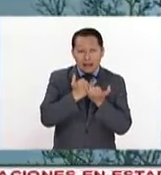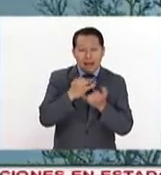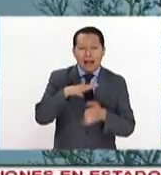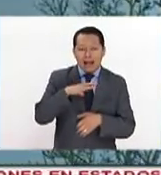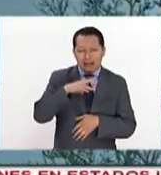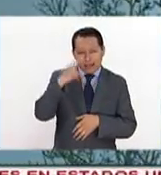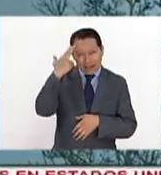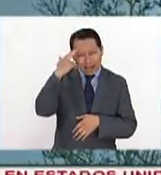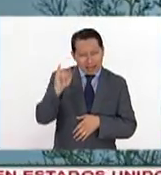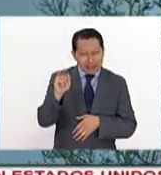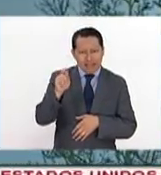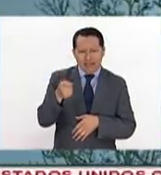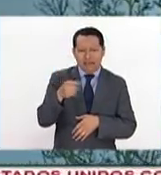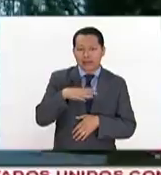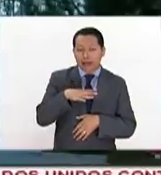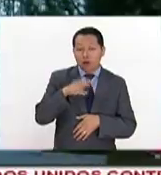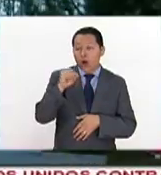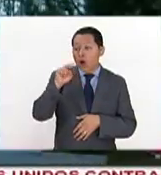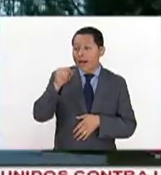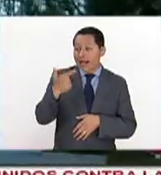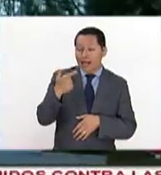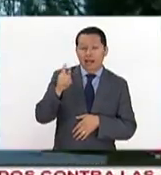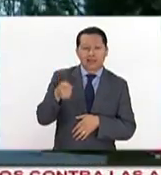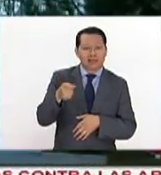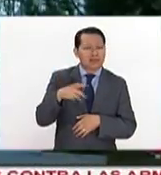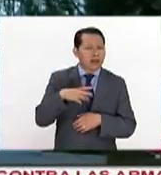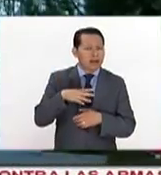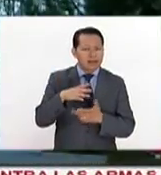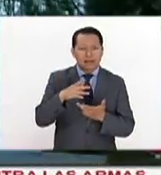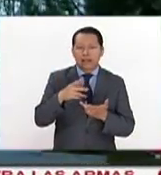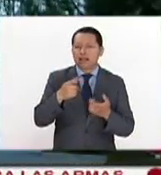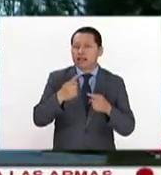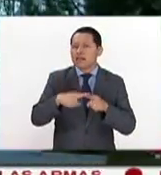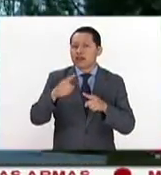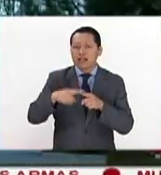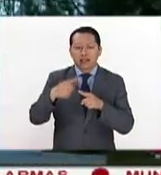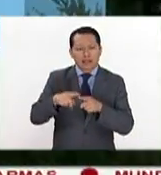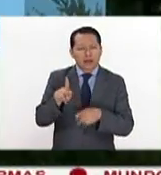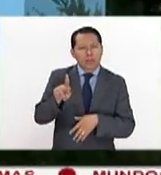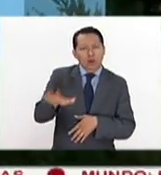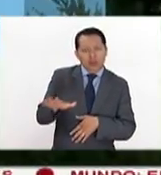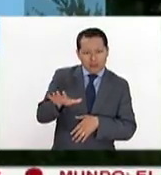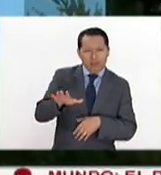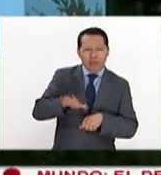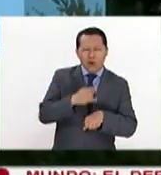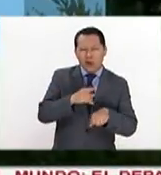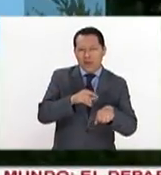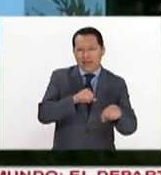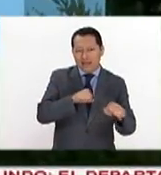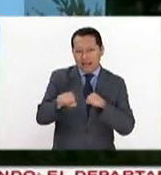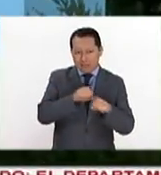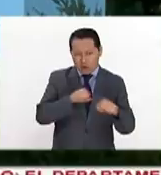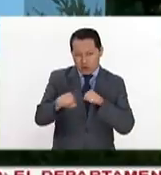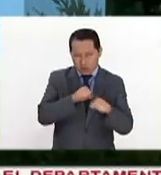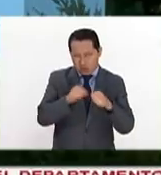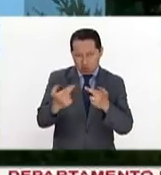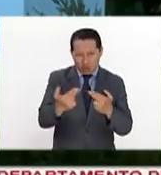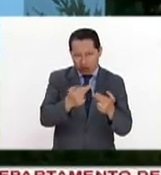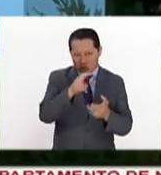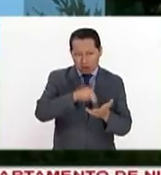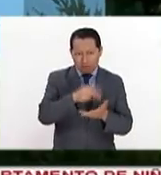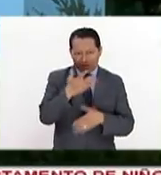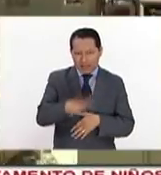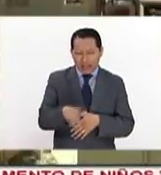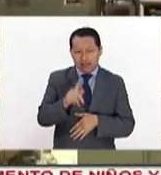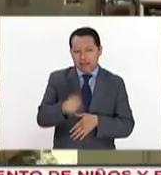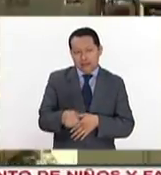conociera que directivos y cooperantes de la ONG contrataron a prostitutas en esa nación tras el terremoto que devastó parte de ese país en 2010